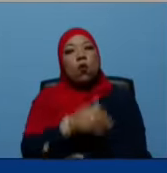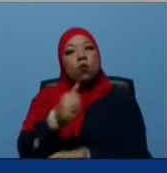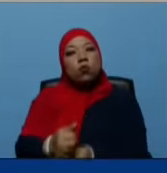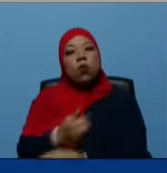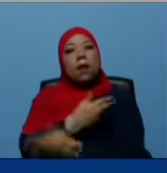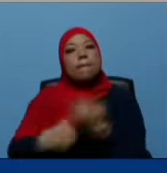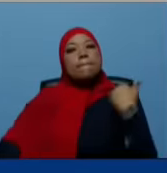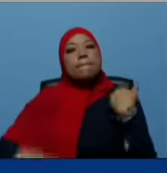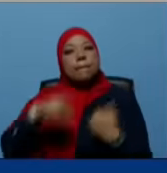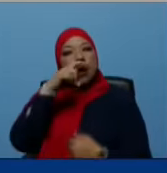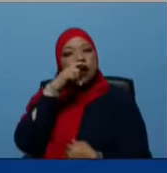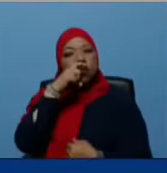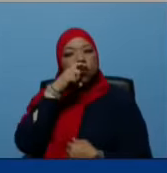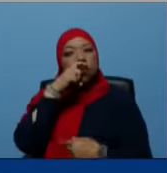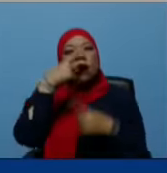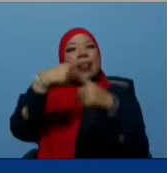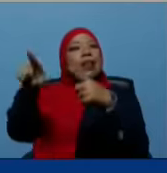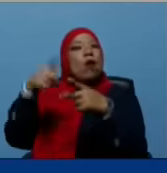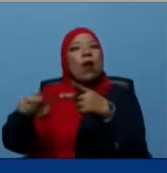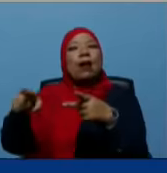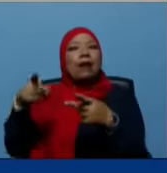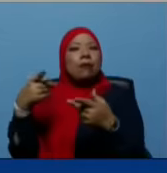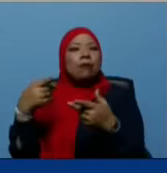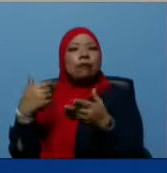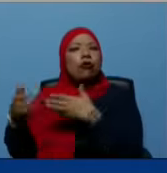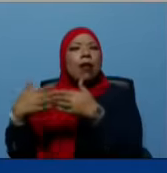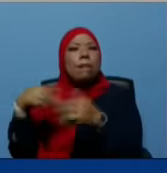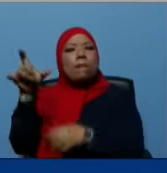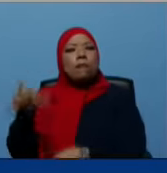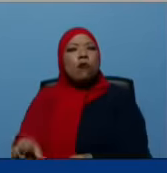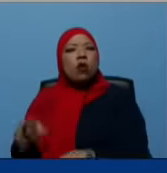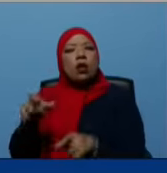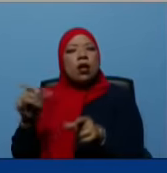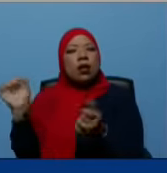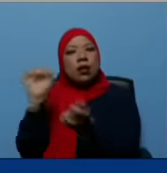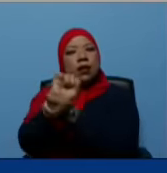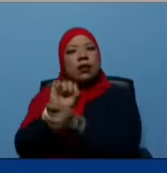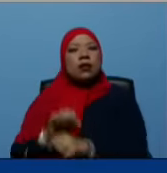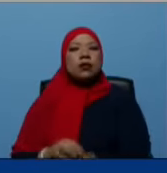o quién cosa hubieran dicho. Fueron capturados